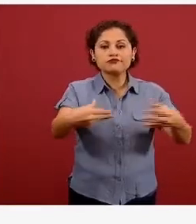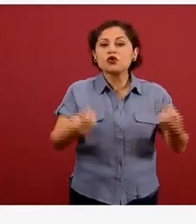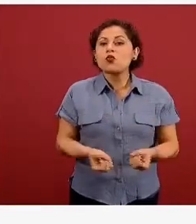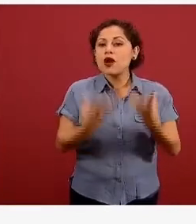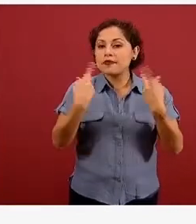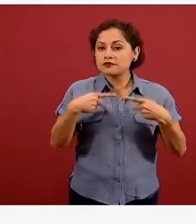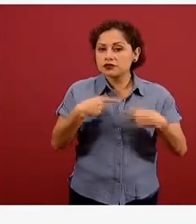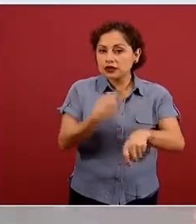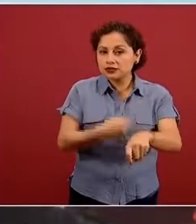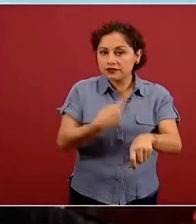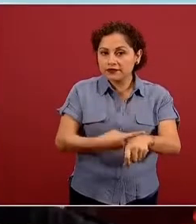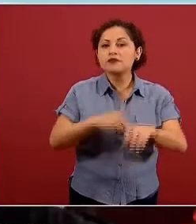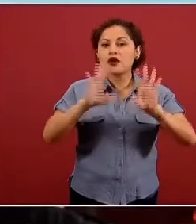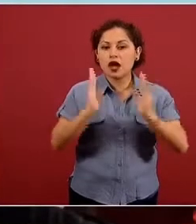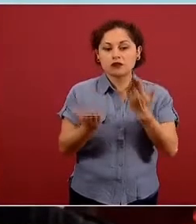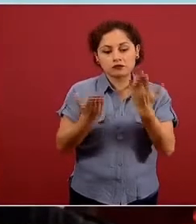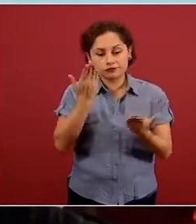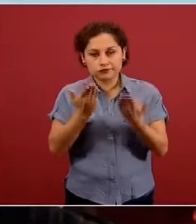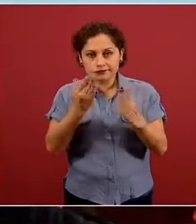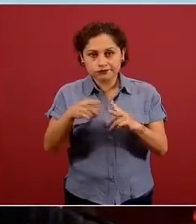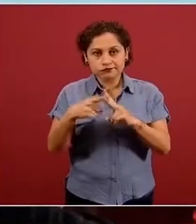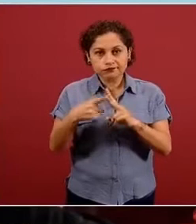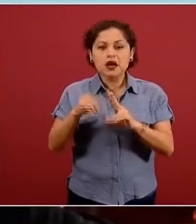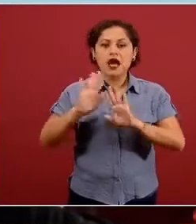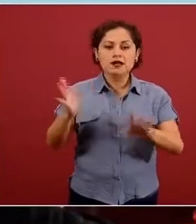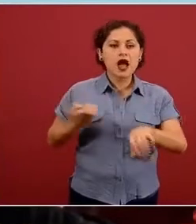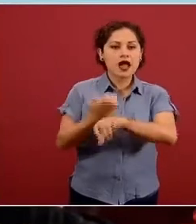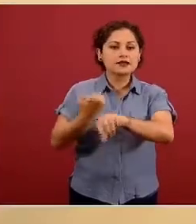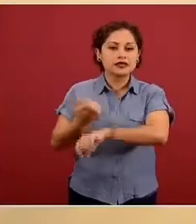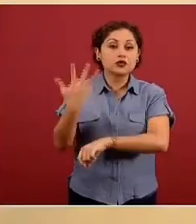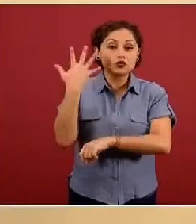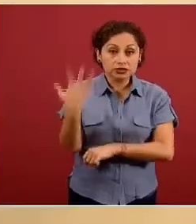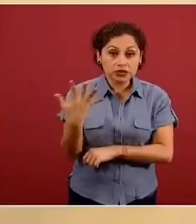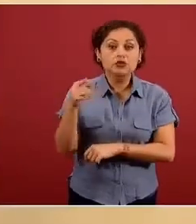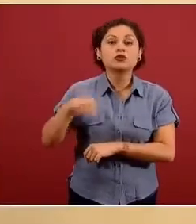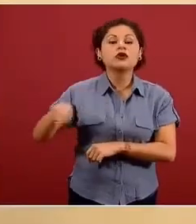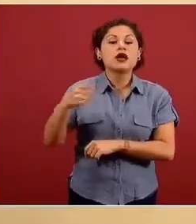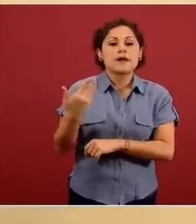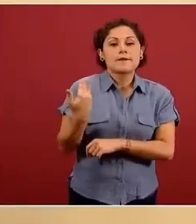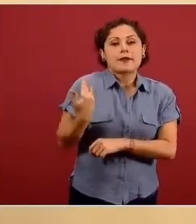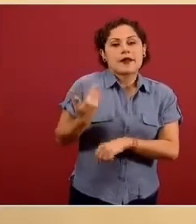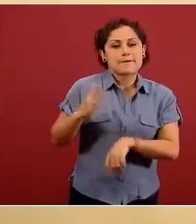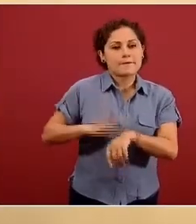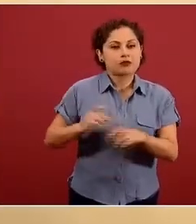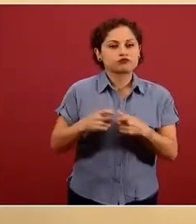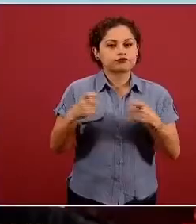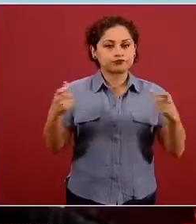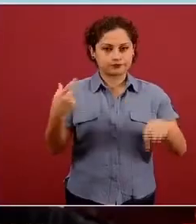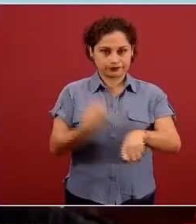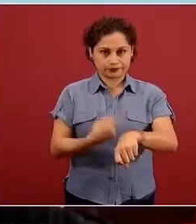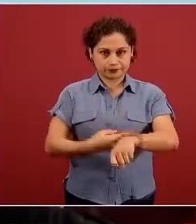lo mismo, que estas 5 regiones del país son las que tienen la mayor actividad reciente de la epidemia. La